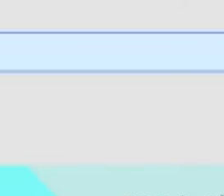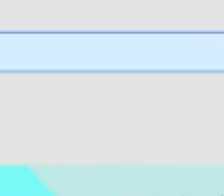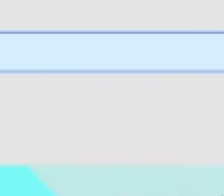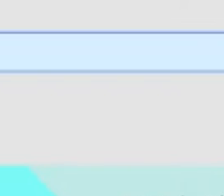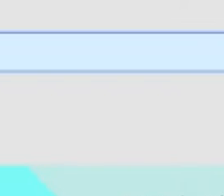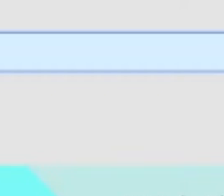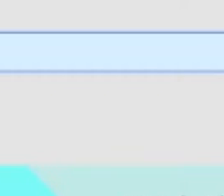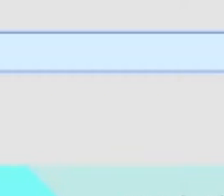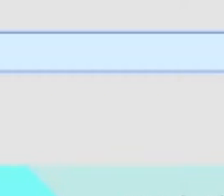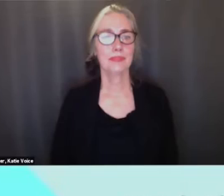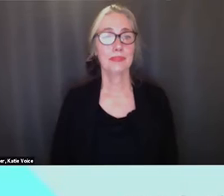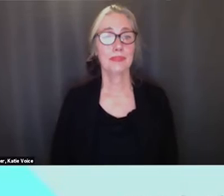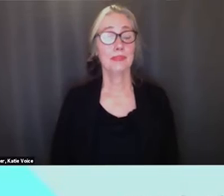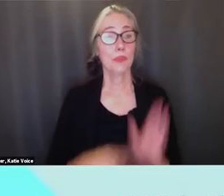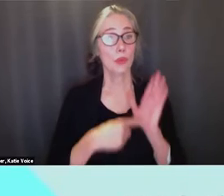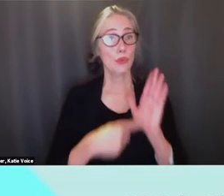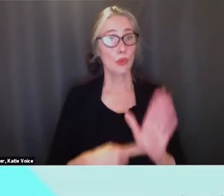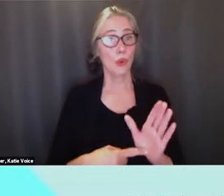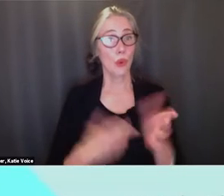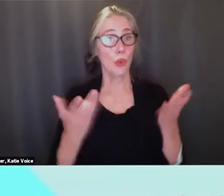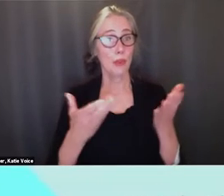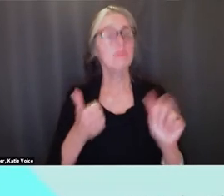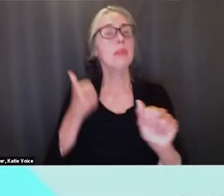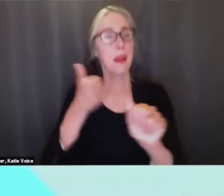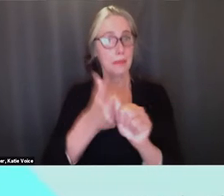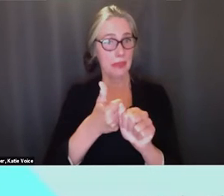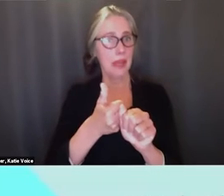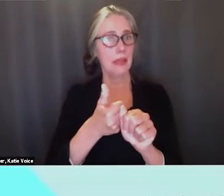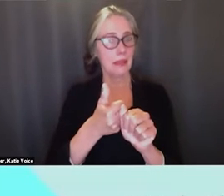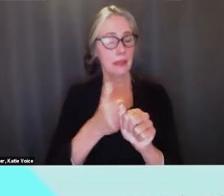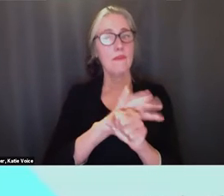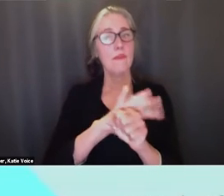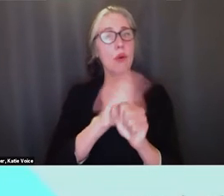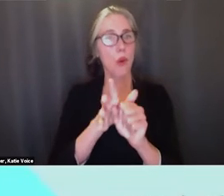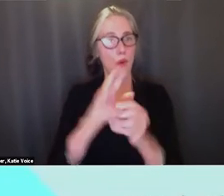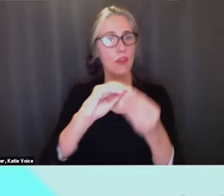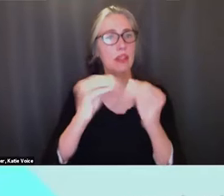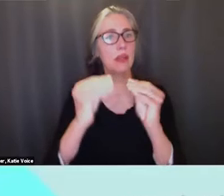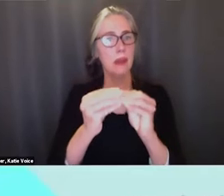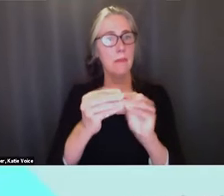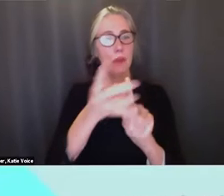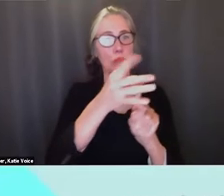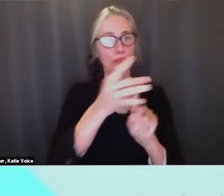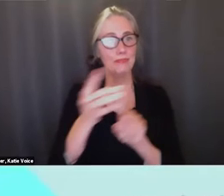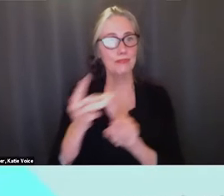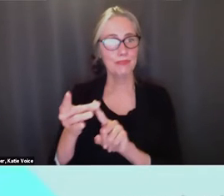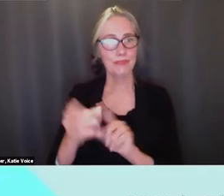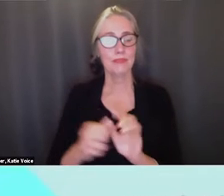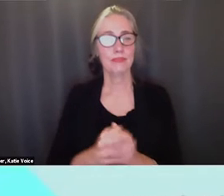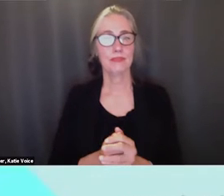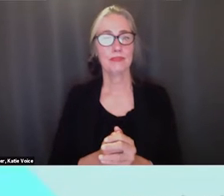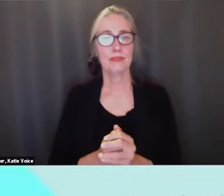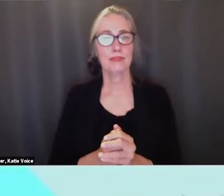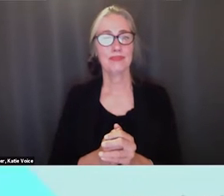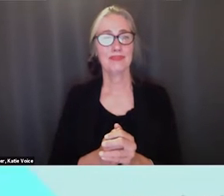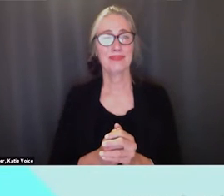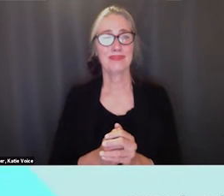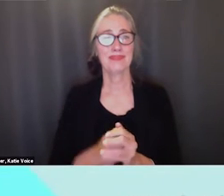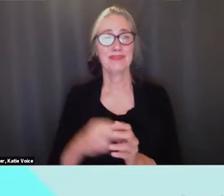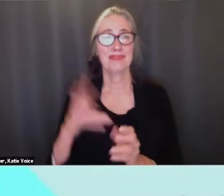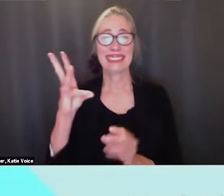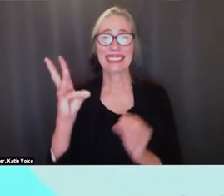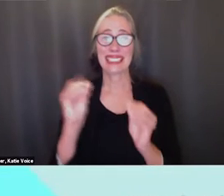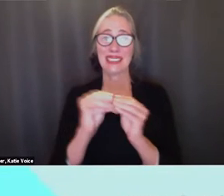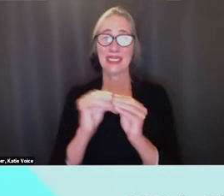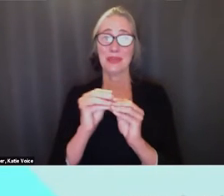Esta es la actualización en nuestro índice de casos de COVID. Nosotros hemos tenido 6 reportes